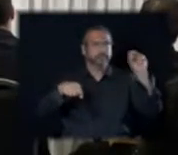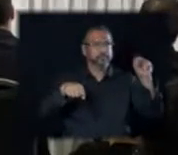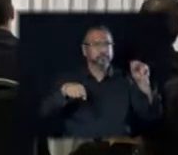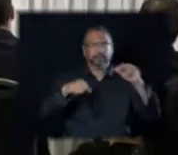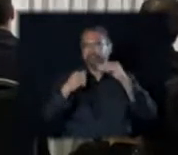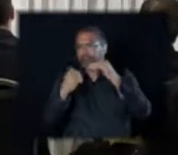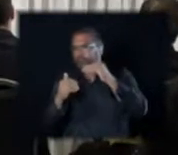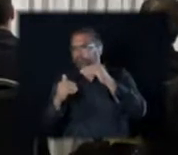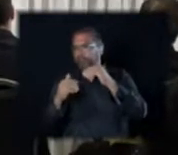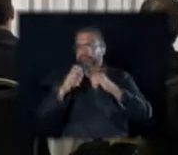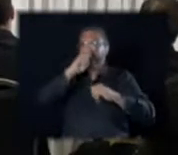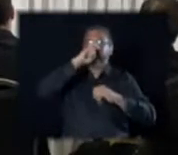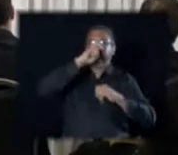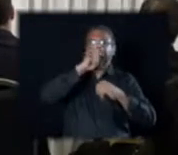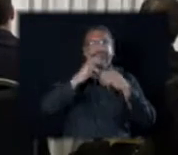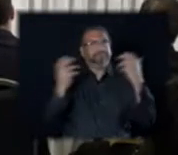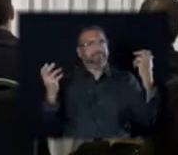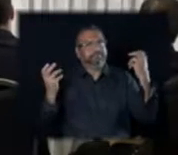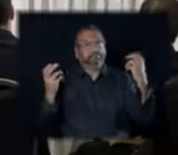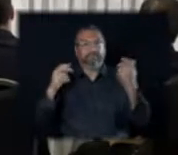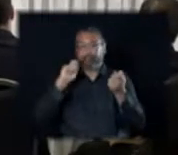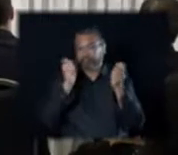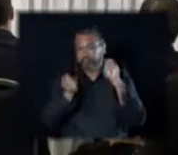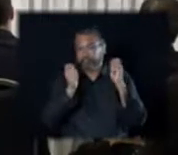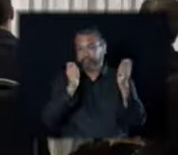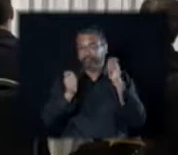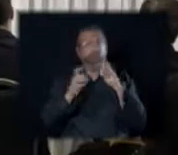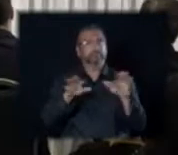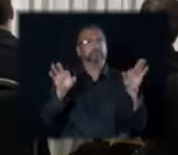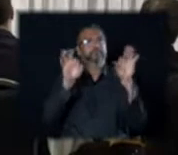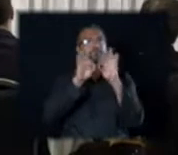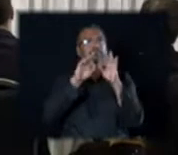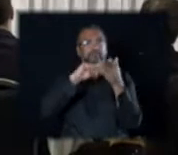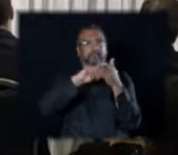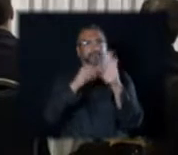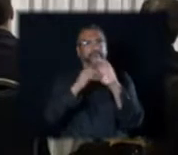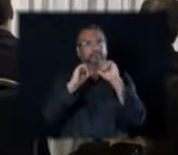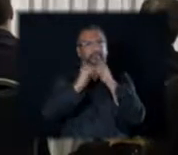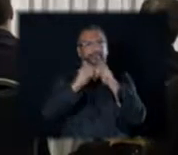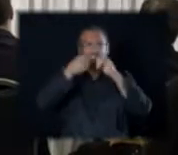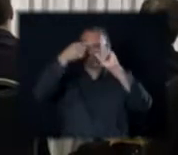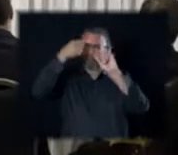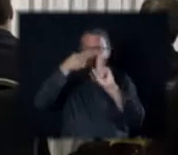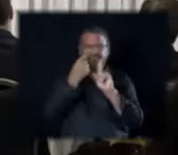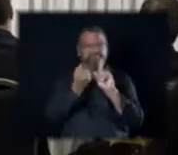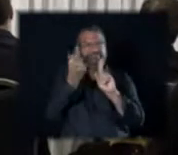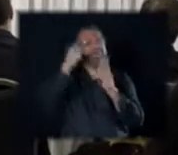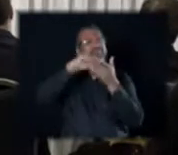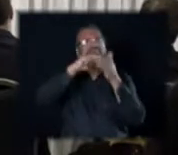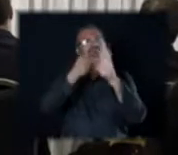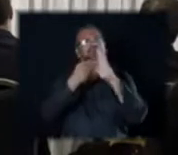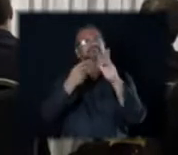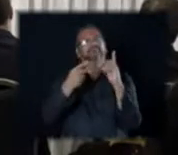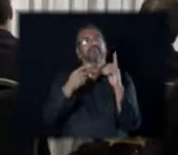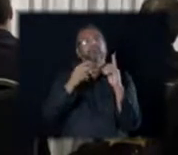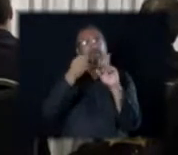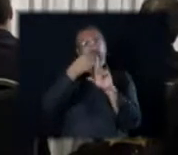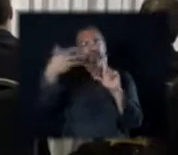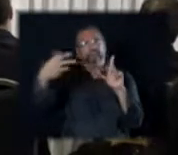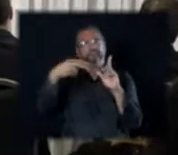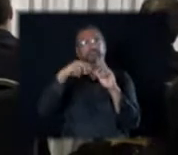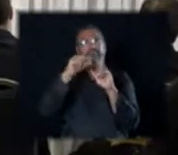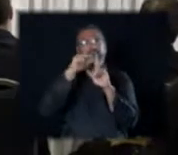restricciones que se pueden modificar o no. Eso va a ser crítico para llegar al fondo, que es lo que significa esto para